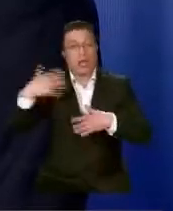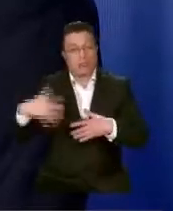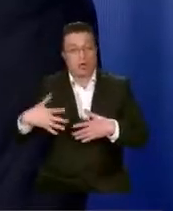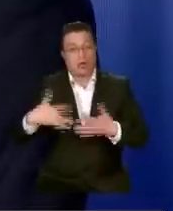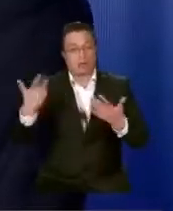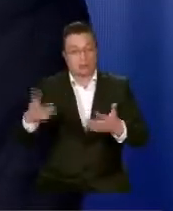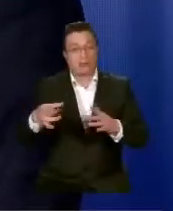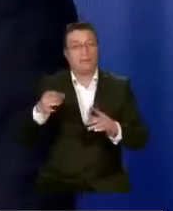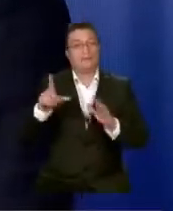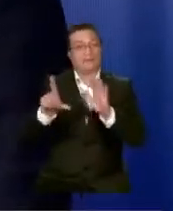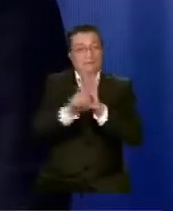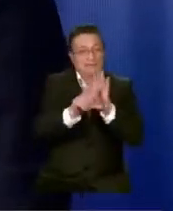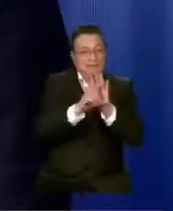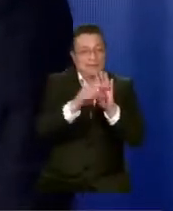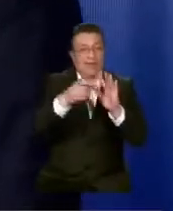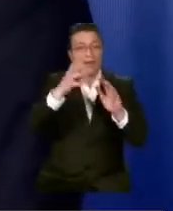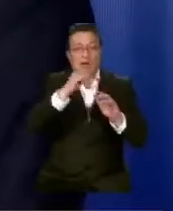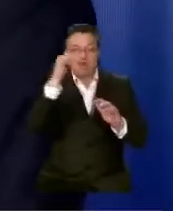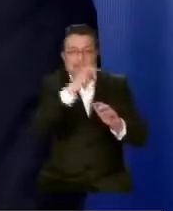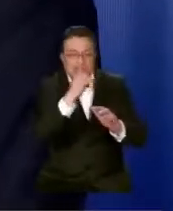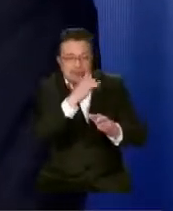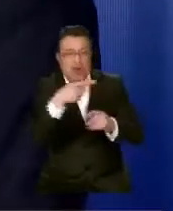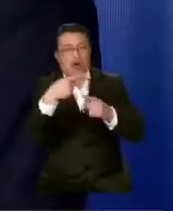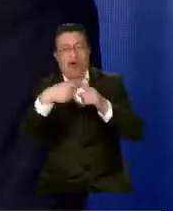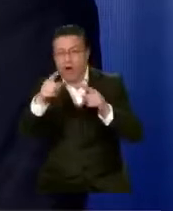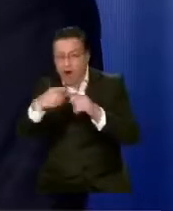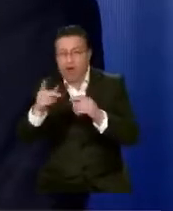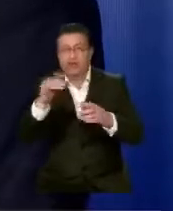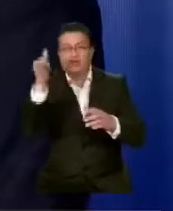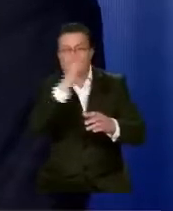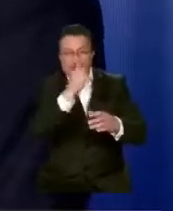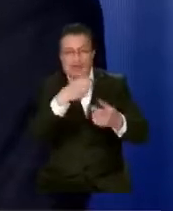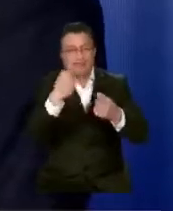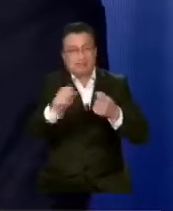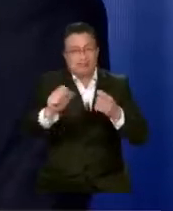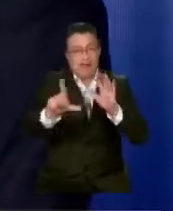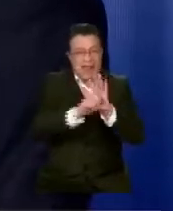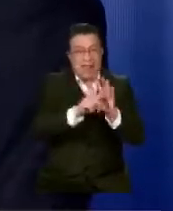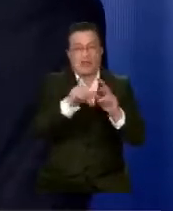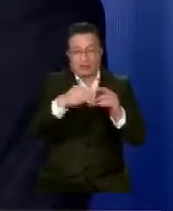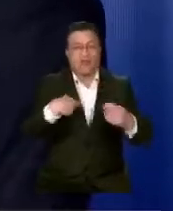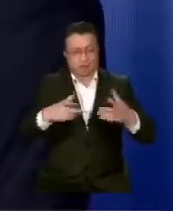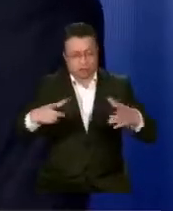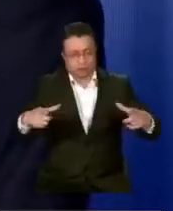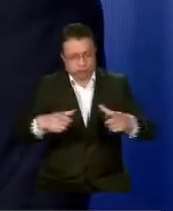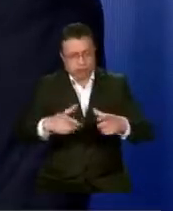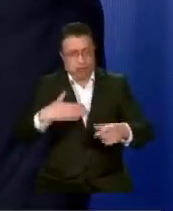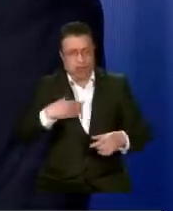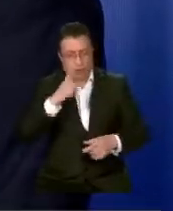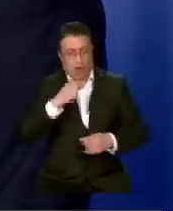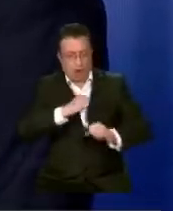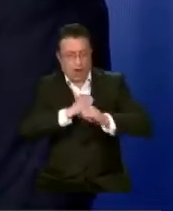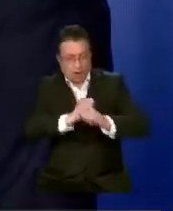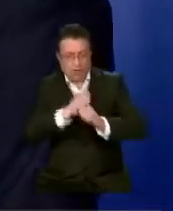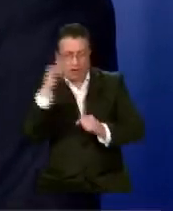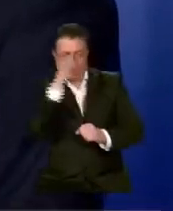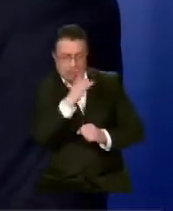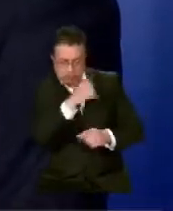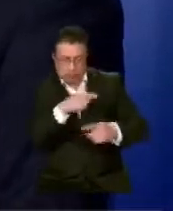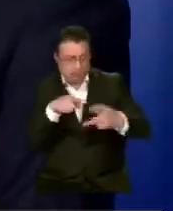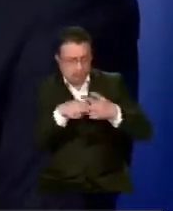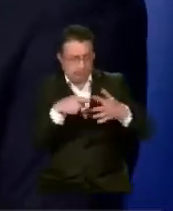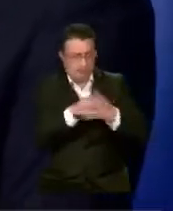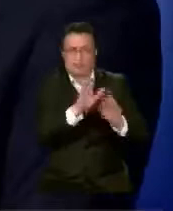la delincuencia, la corrupción de Brasil, y esas cosas yo sí las comparto. Yo quiero achicar el Estado, quiero combatir la corrupción, quiero que no